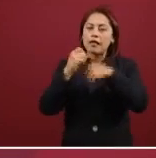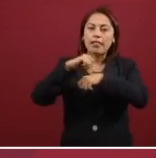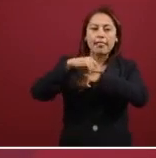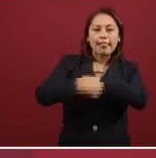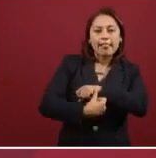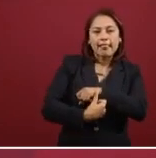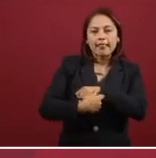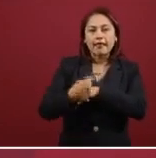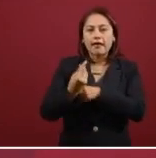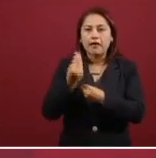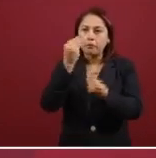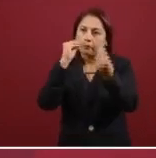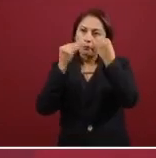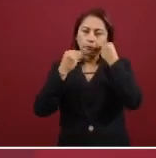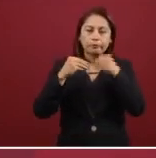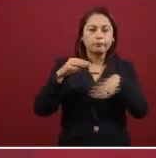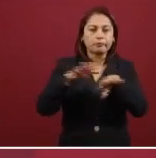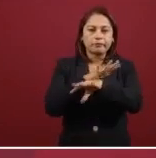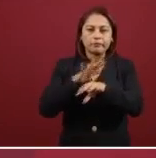los altos funcionarios públicos.